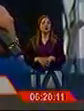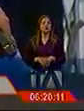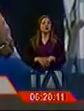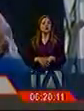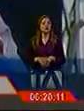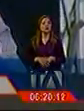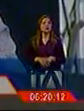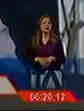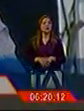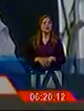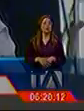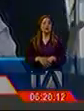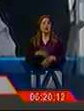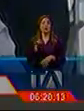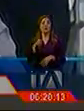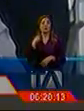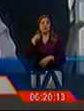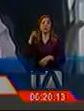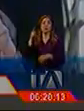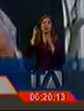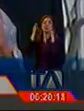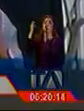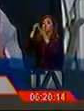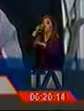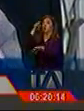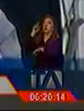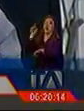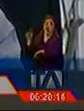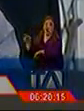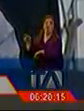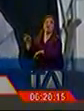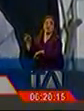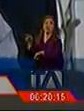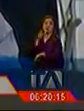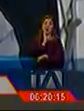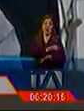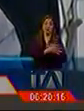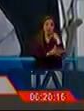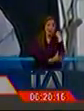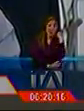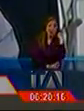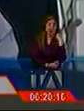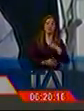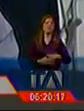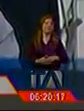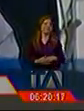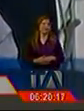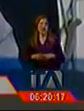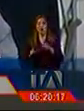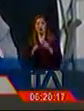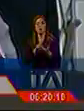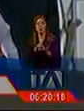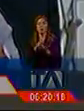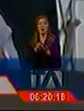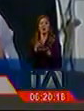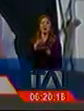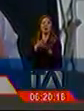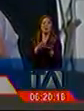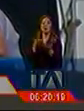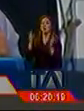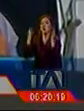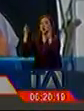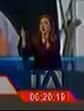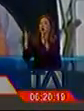llega a los pobres del Ecuador. Los subsidios que son malos son aquellos que sirven para